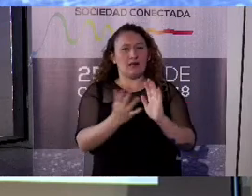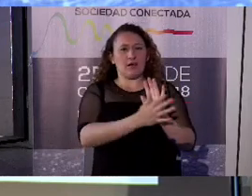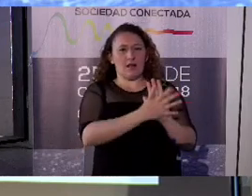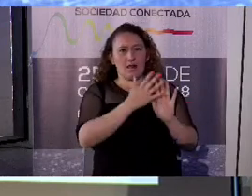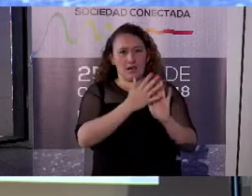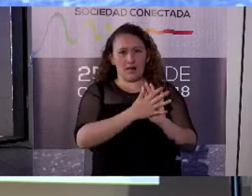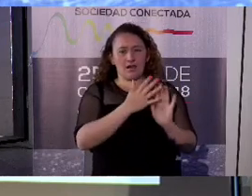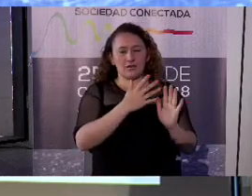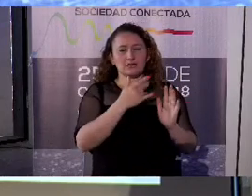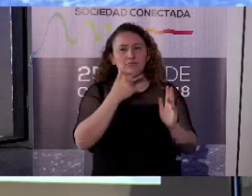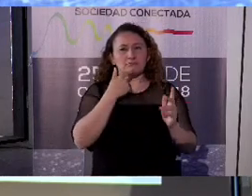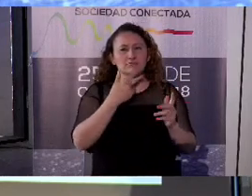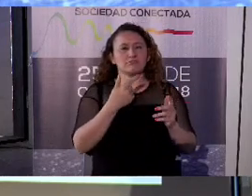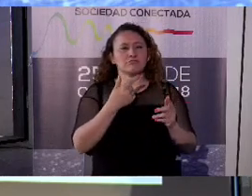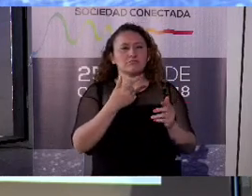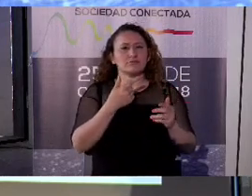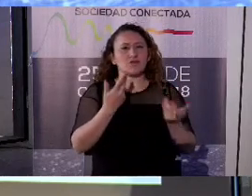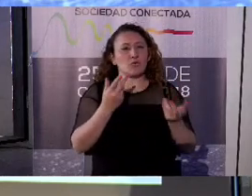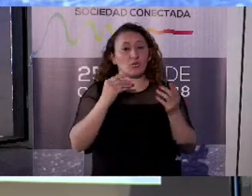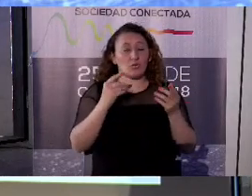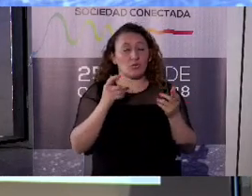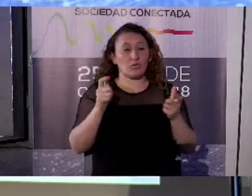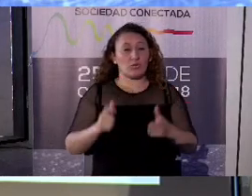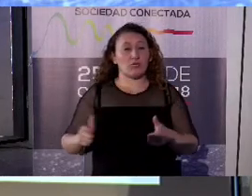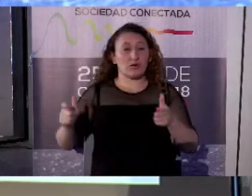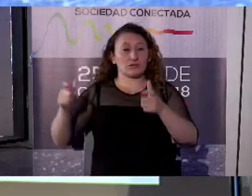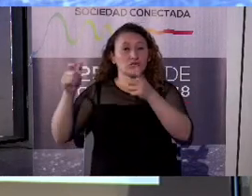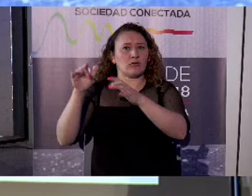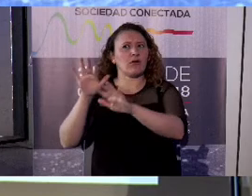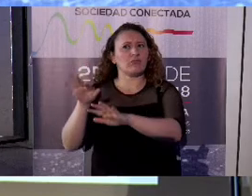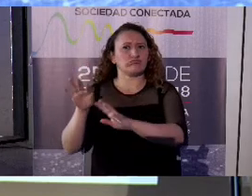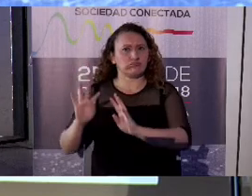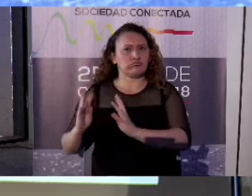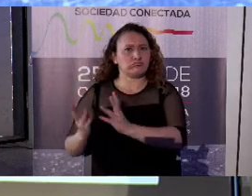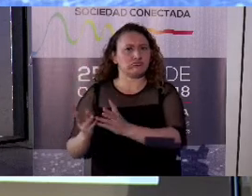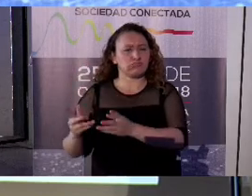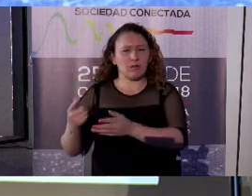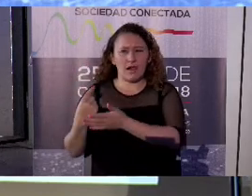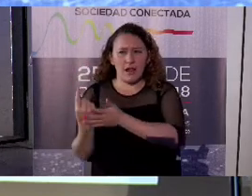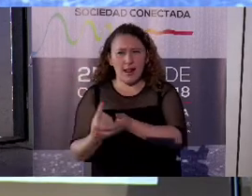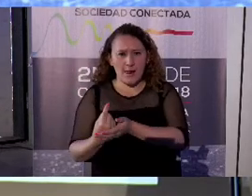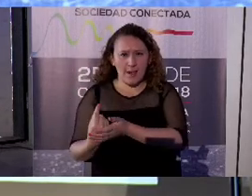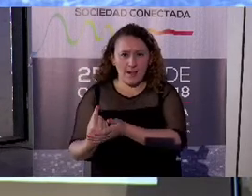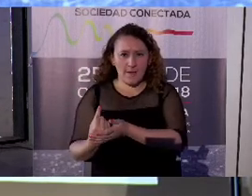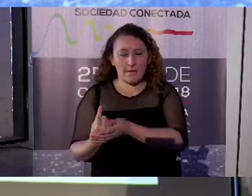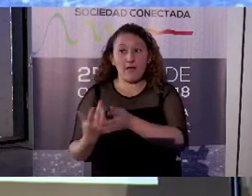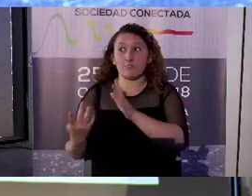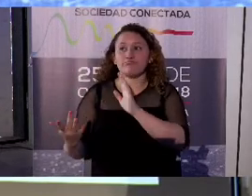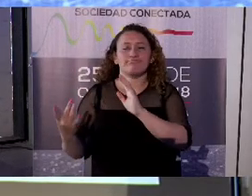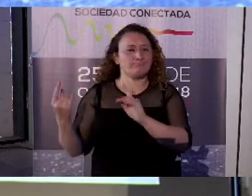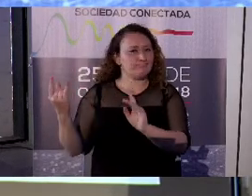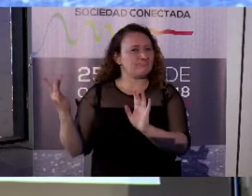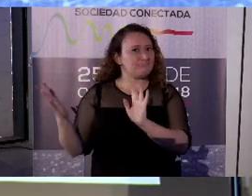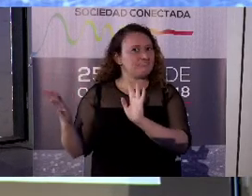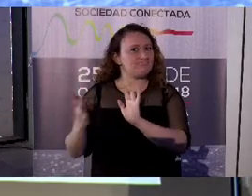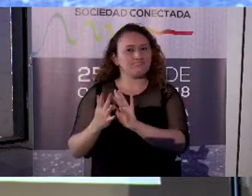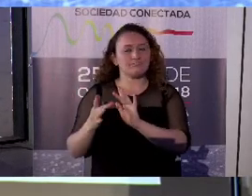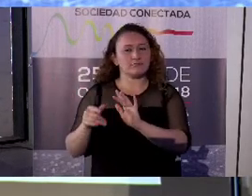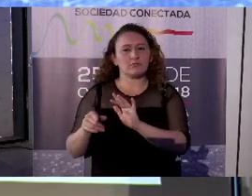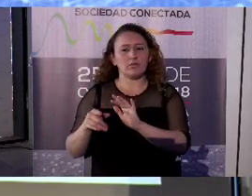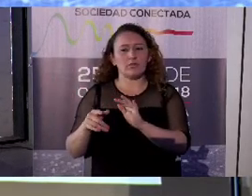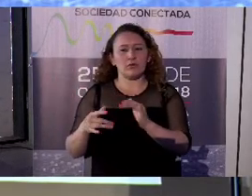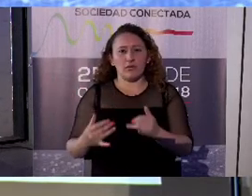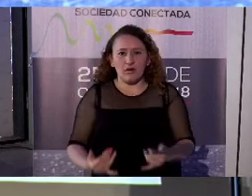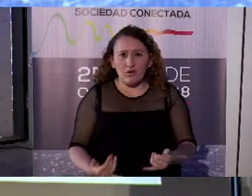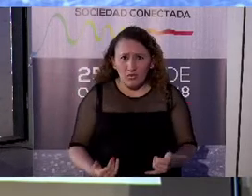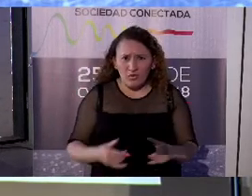esto a nivel de los del Congreso que me parece sumamente atinado porque hay que entender que el espectro radioeléctrico hoy por